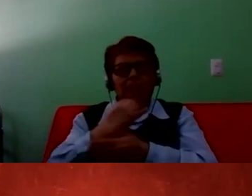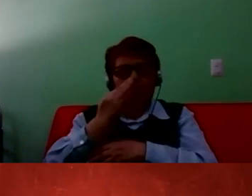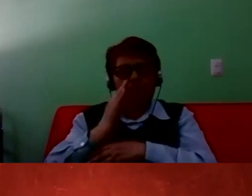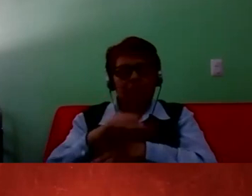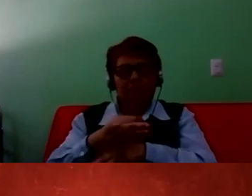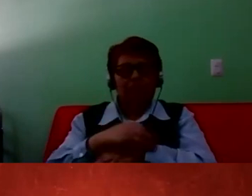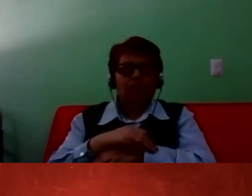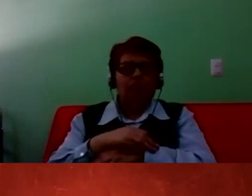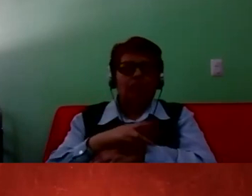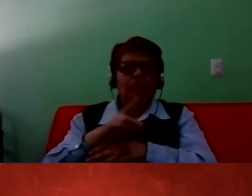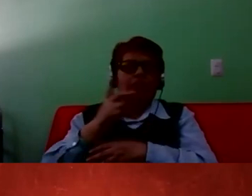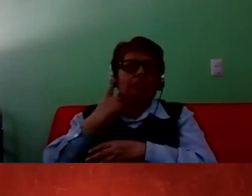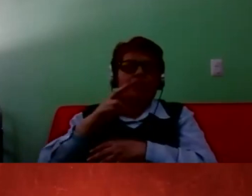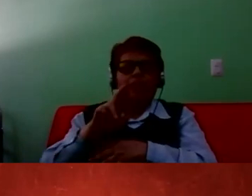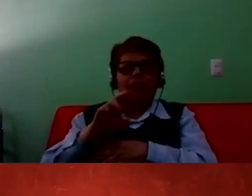Gracias. Diputado Rodríguez.